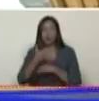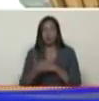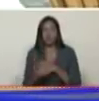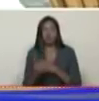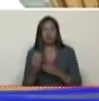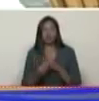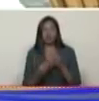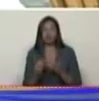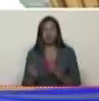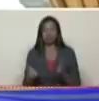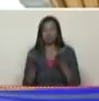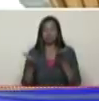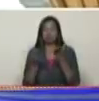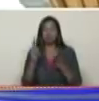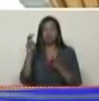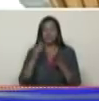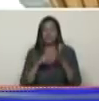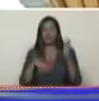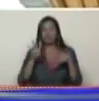adelantamos en el año